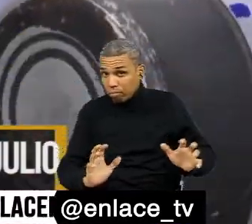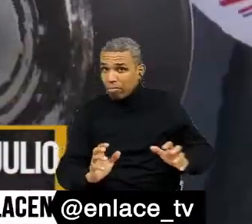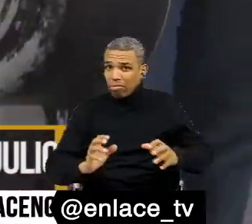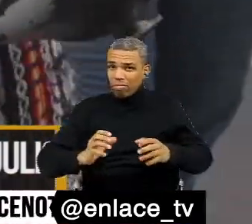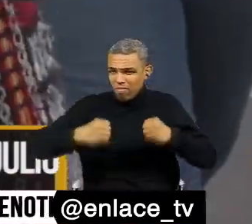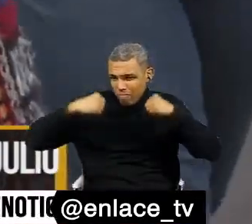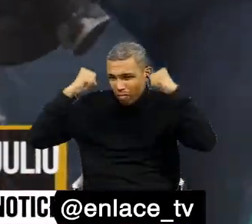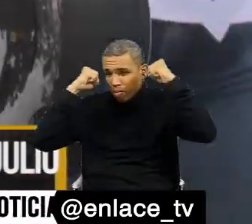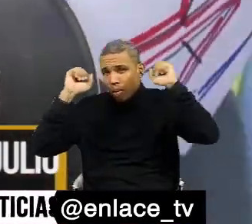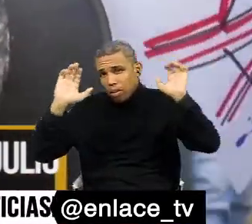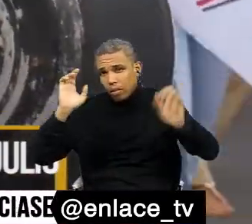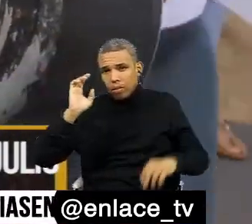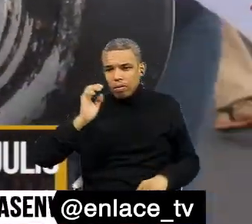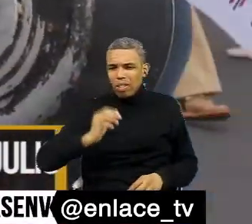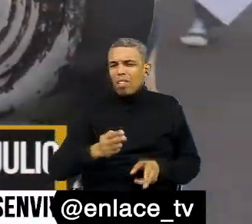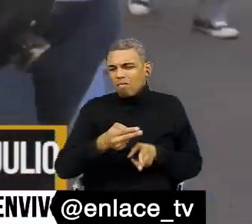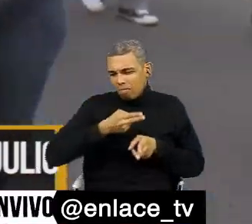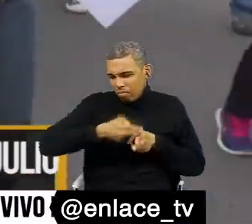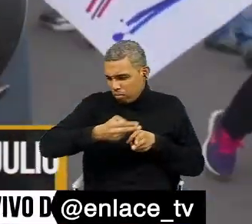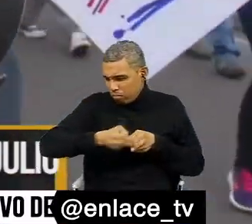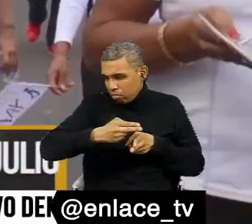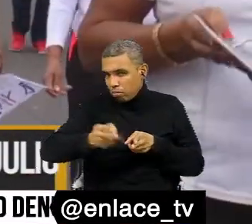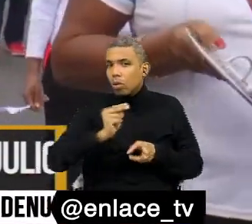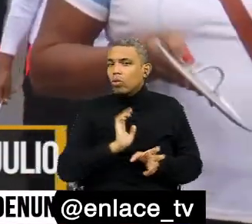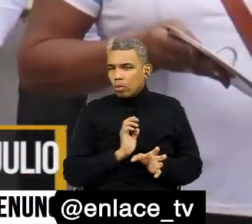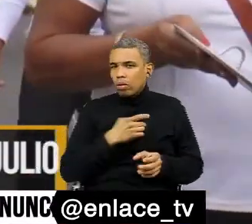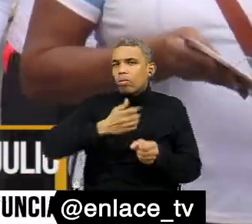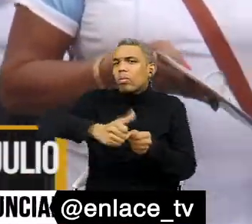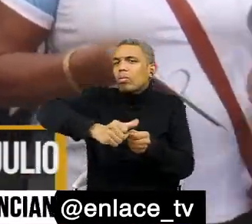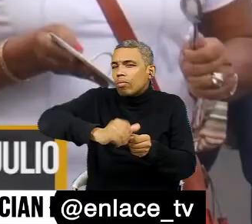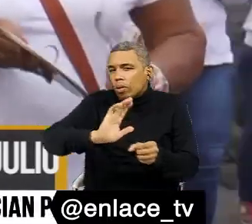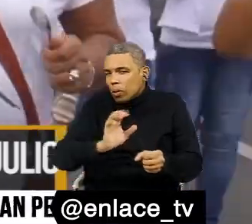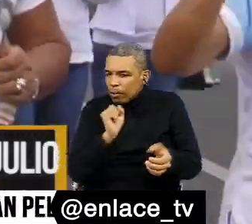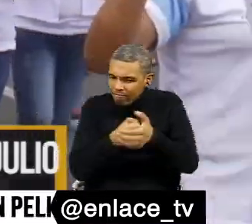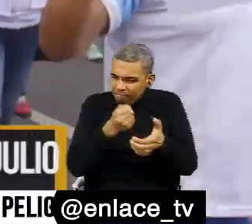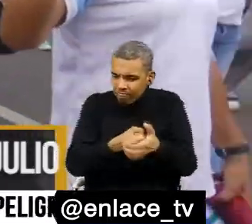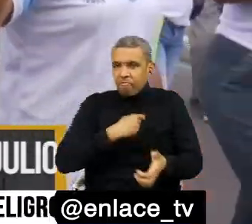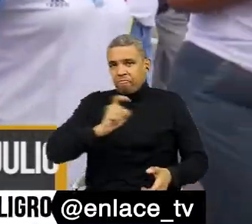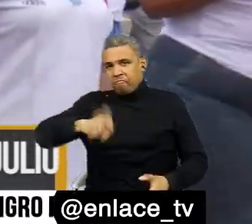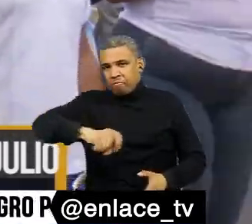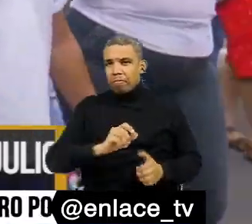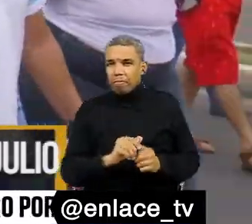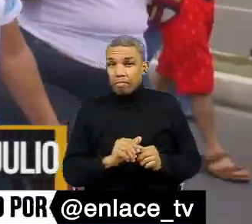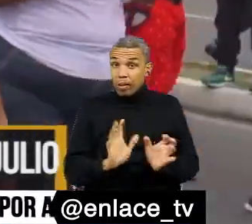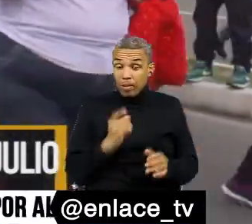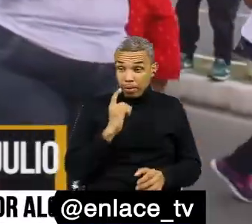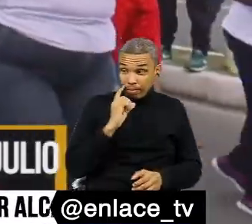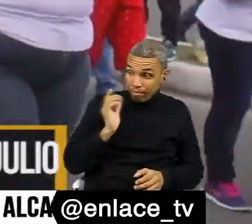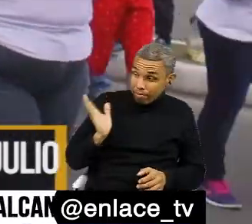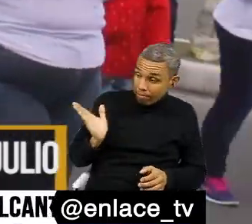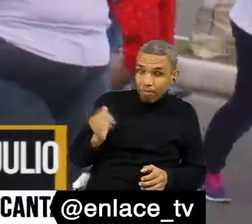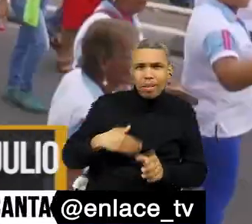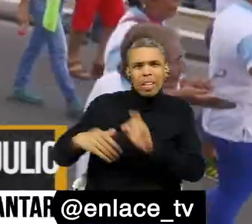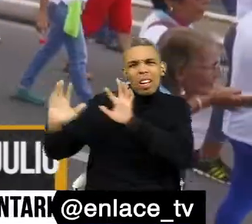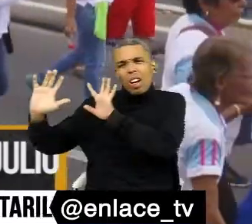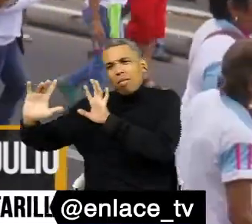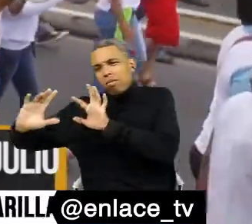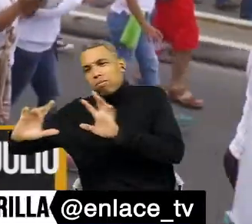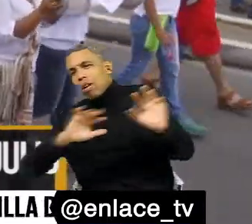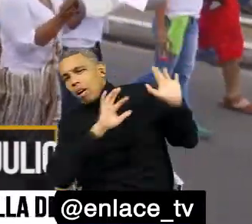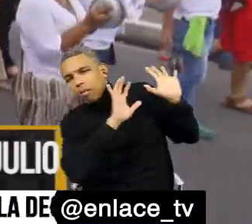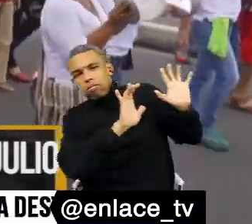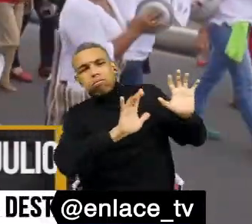PMRB estará tan cerca o lejos de la manera en como nosotros reaccionemos, pero esto es una muestra de que ya estamos caminando la senda, que